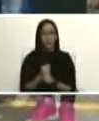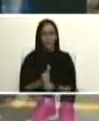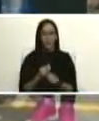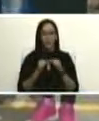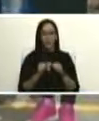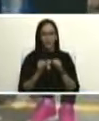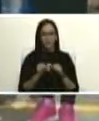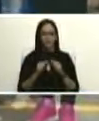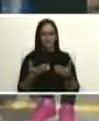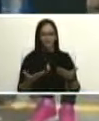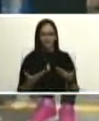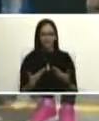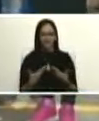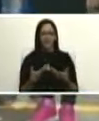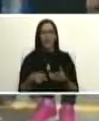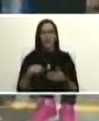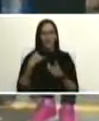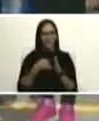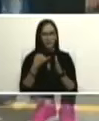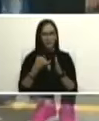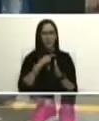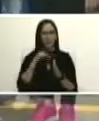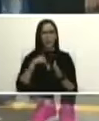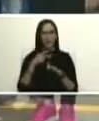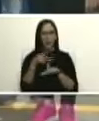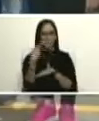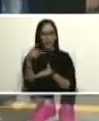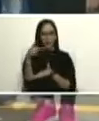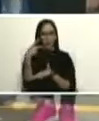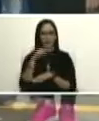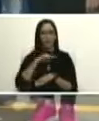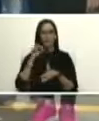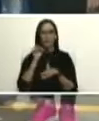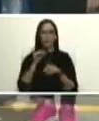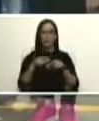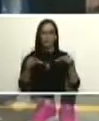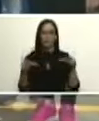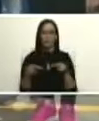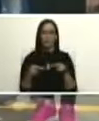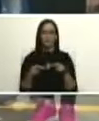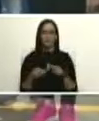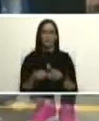continúen llegando a las demás instituciones de nuestra parroquia y de nuestro punto y círculo.